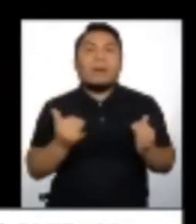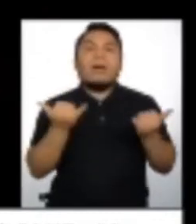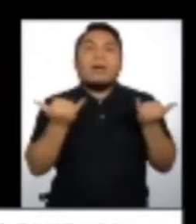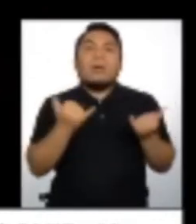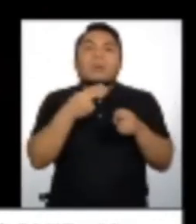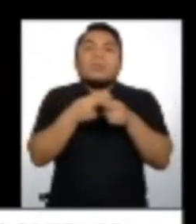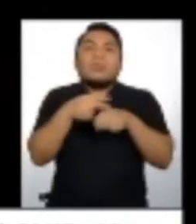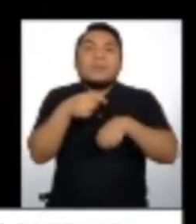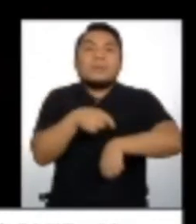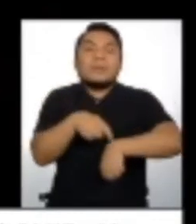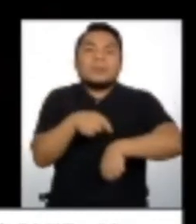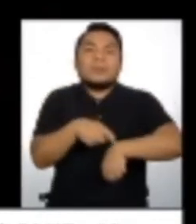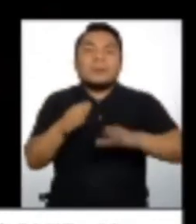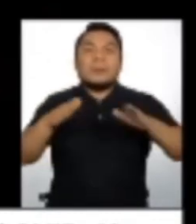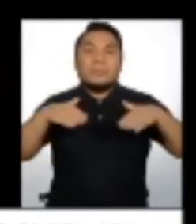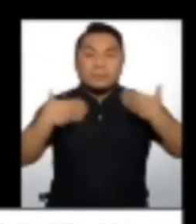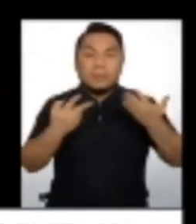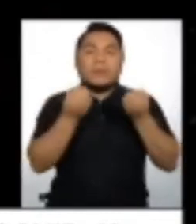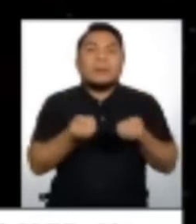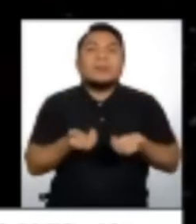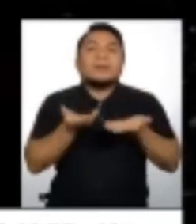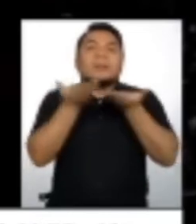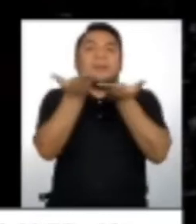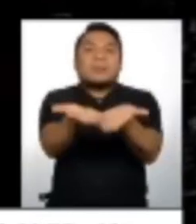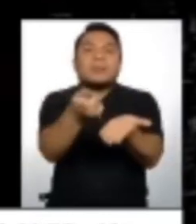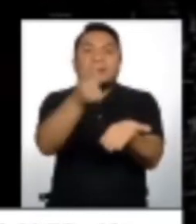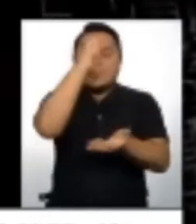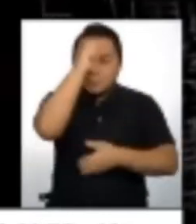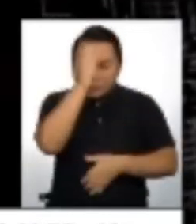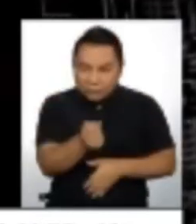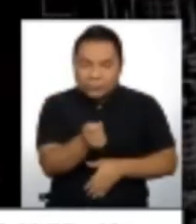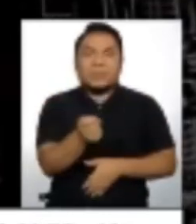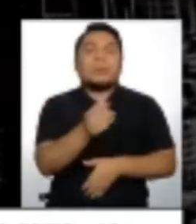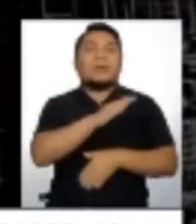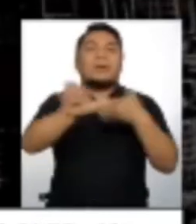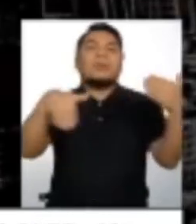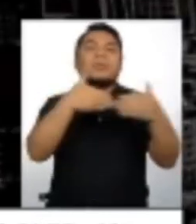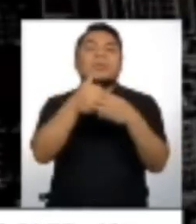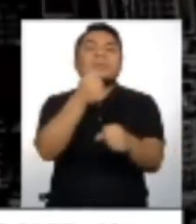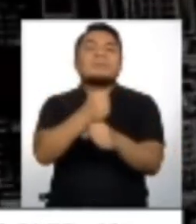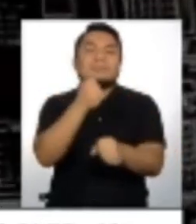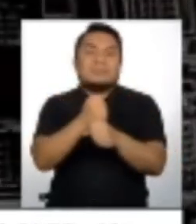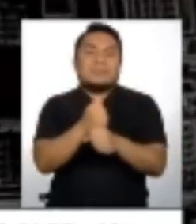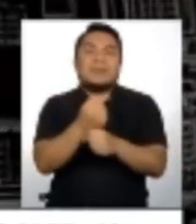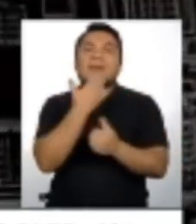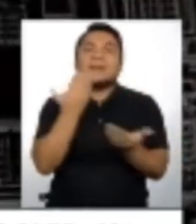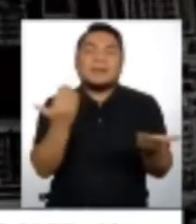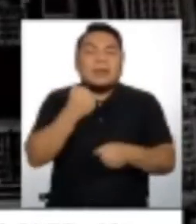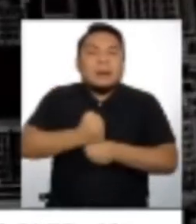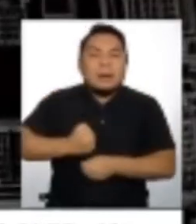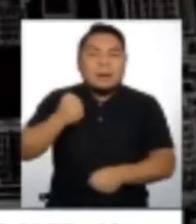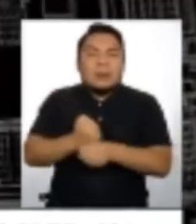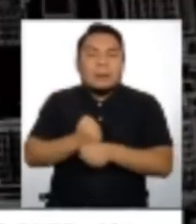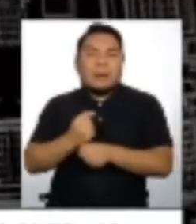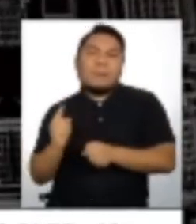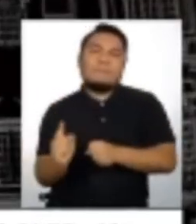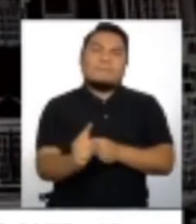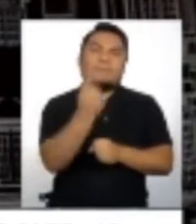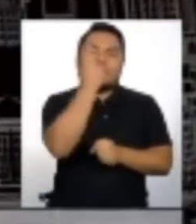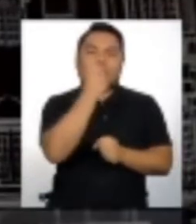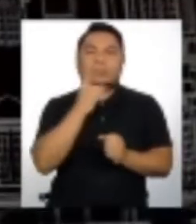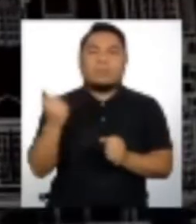unos minutos para poder brindar este reconocimiento a todo el personal que se encuentra en la primera línea